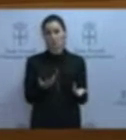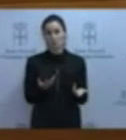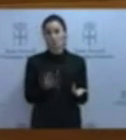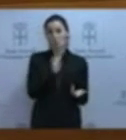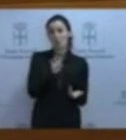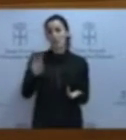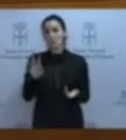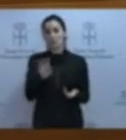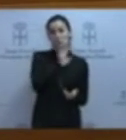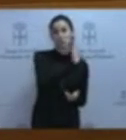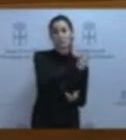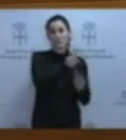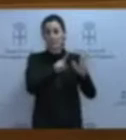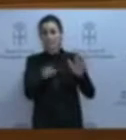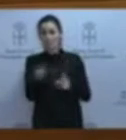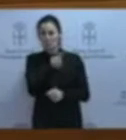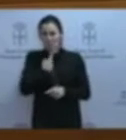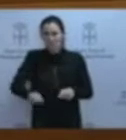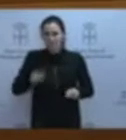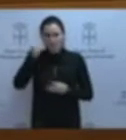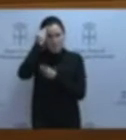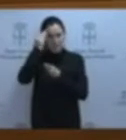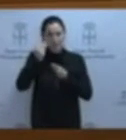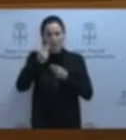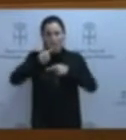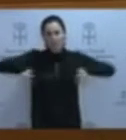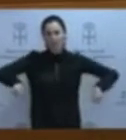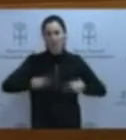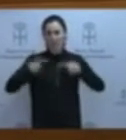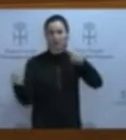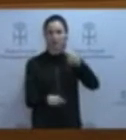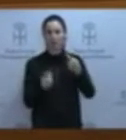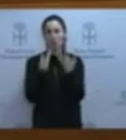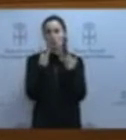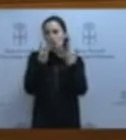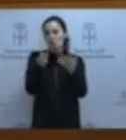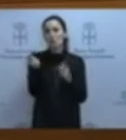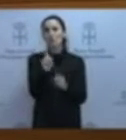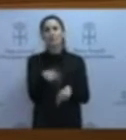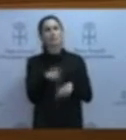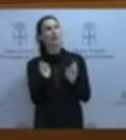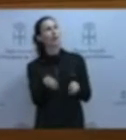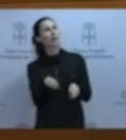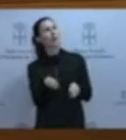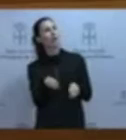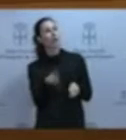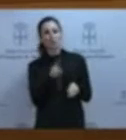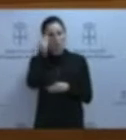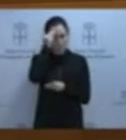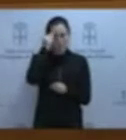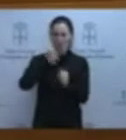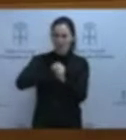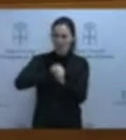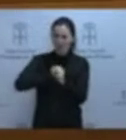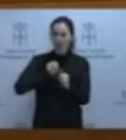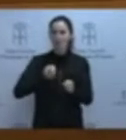44. Piensen en 8 años de trabajo, pero piénsenlo no desde la vida contemplativa, sino piénsenlo desde